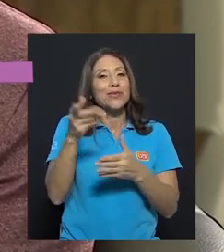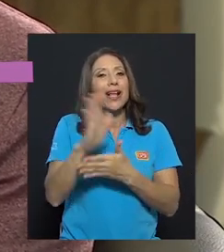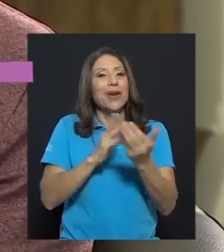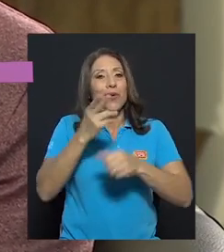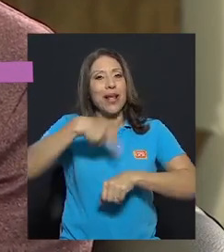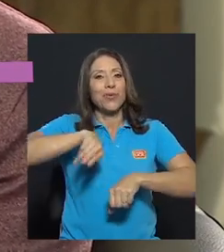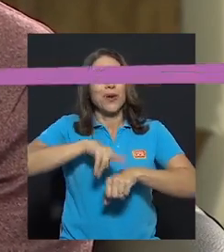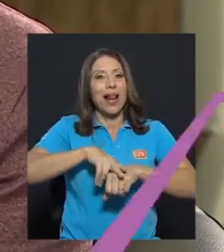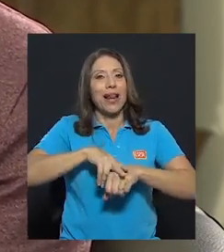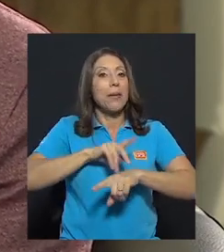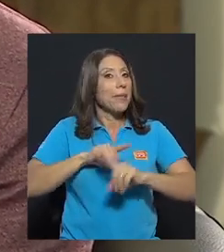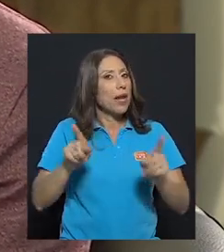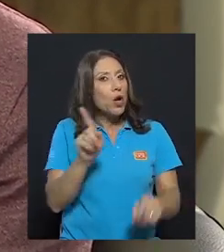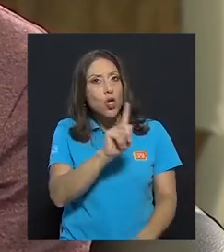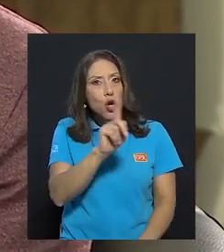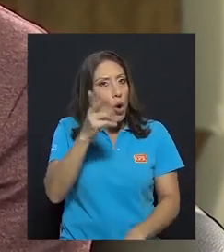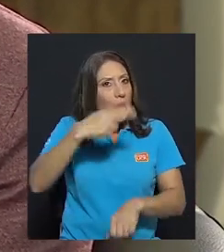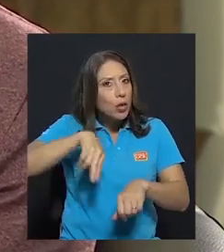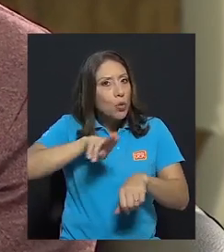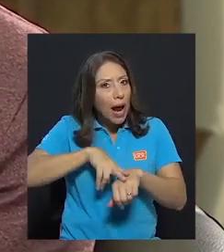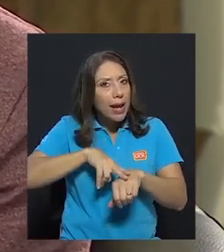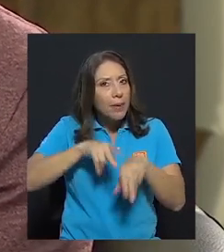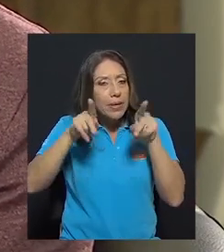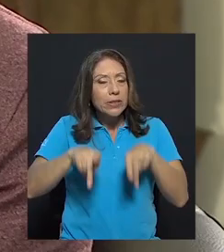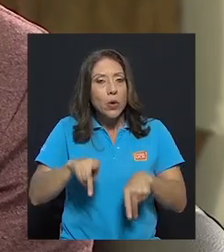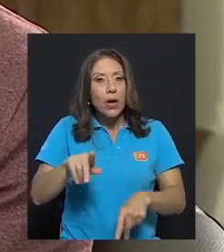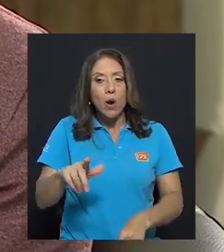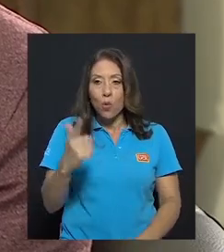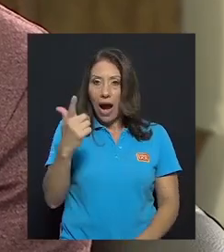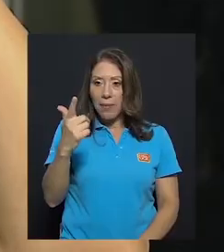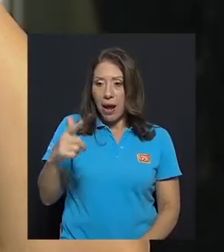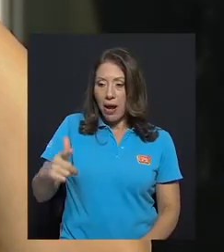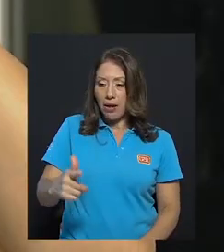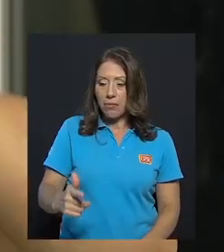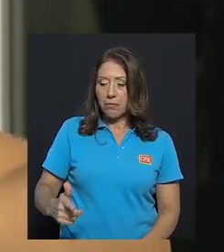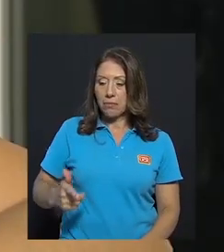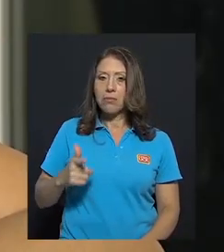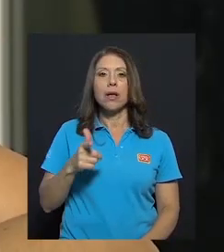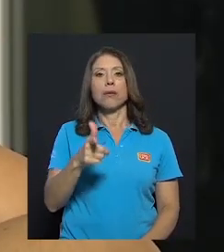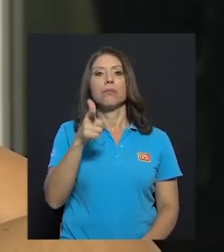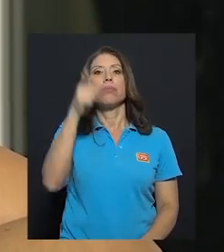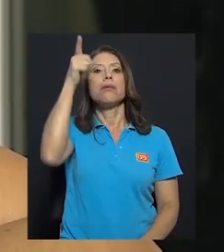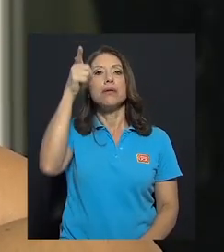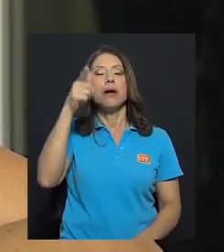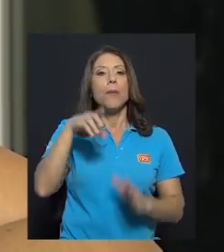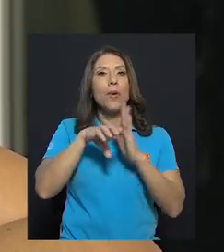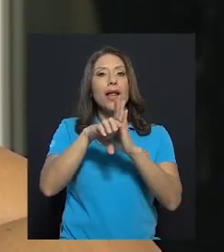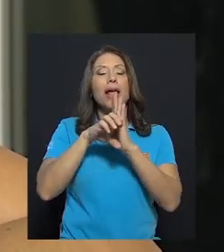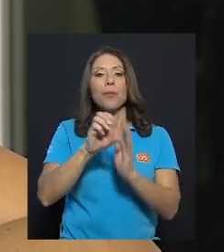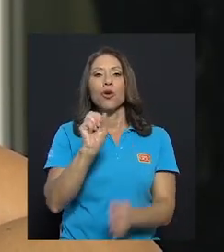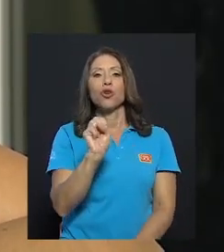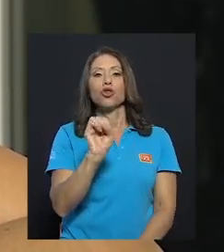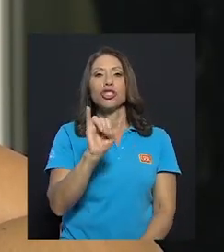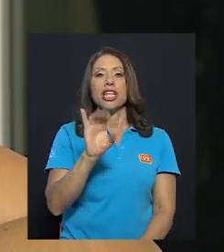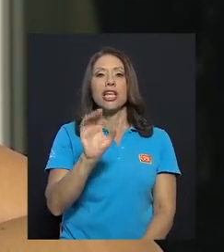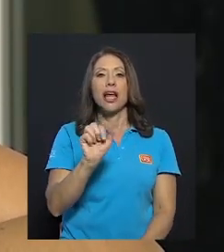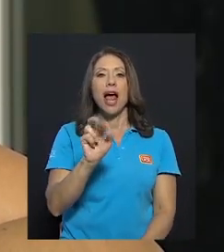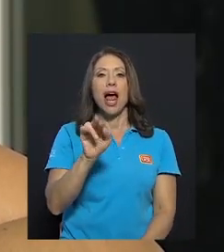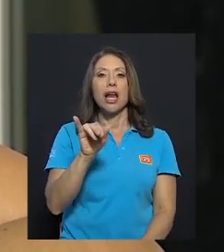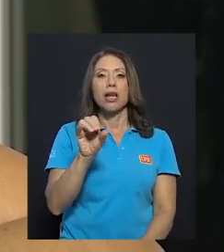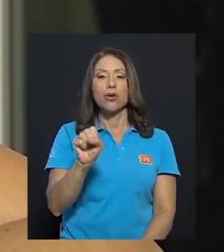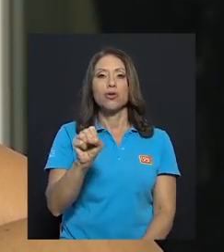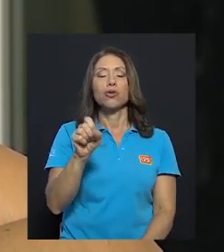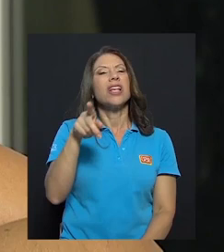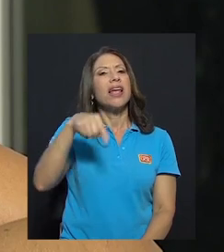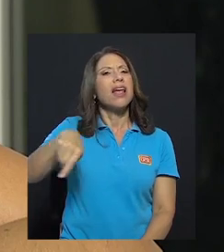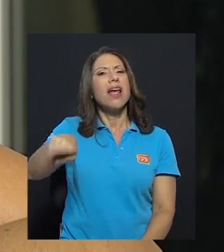es natural es que un ser humano agarre un arma y dispare. Por ejemplo, los sicarios. Ellos simplemente tienen que